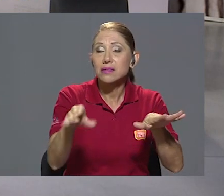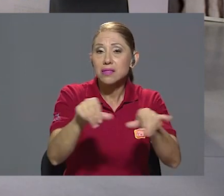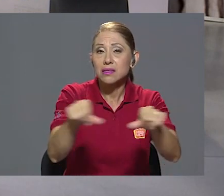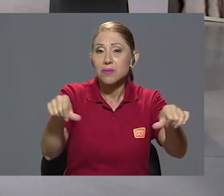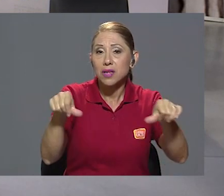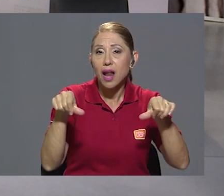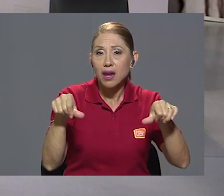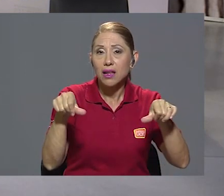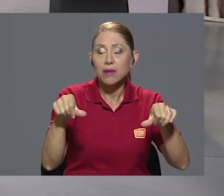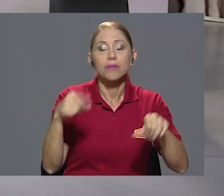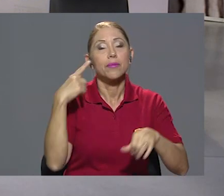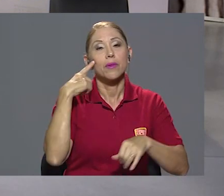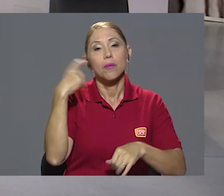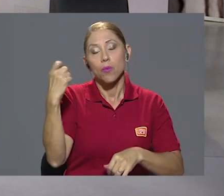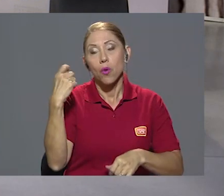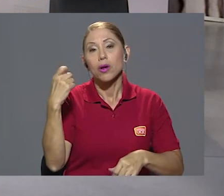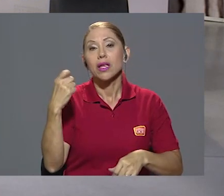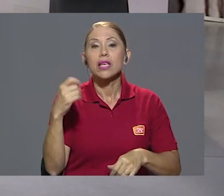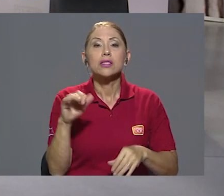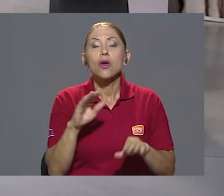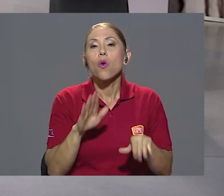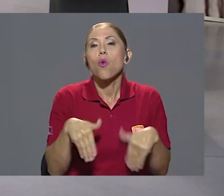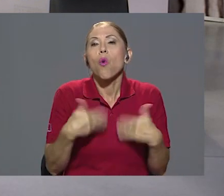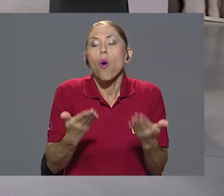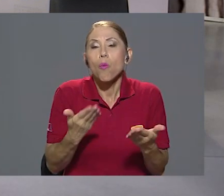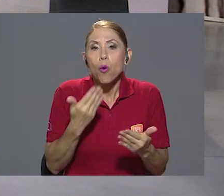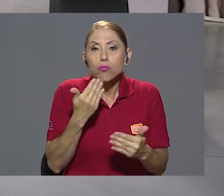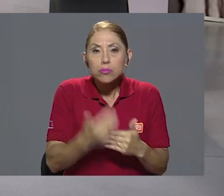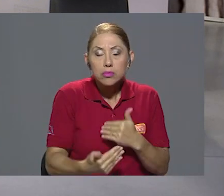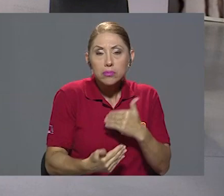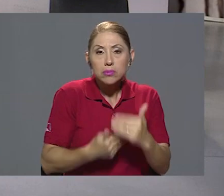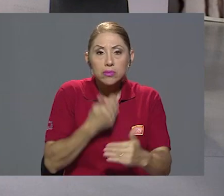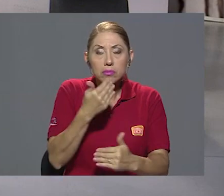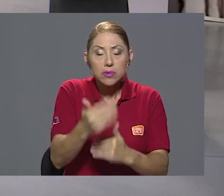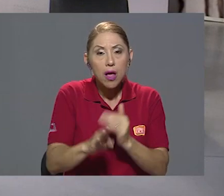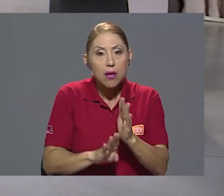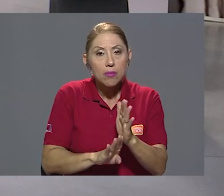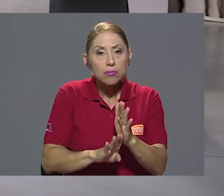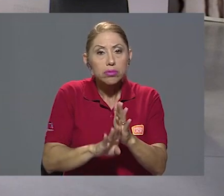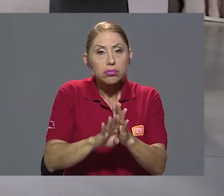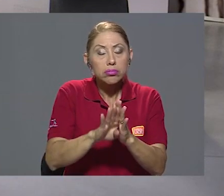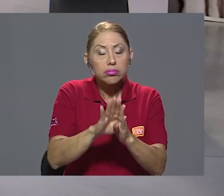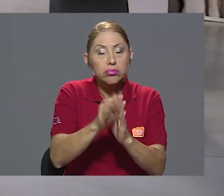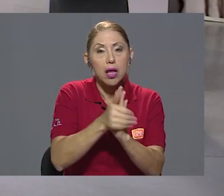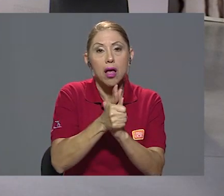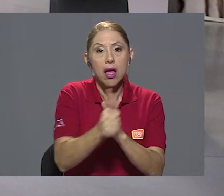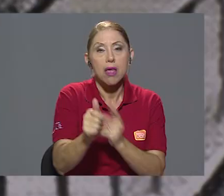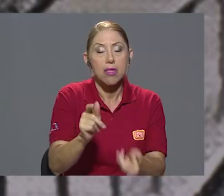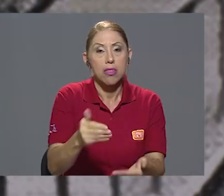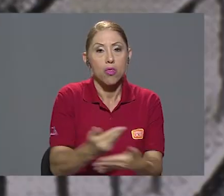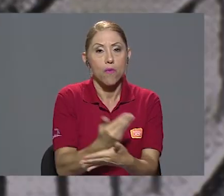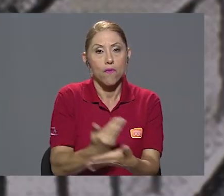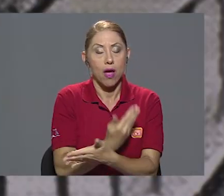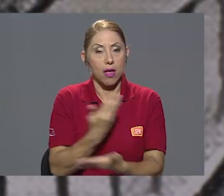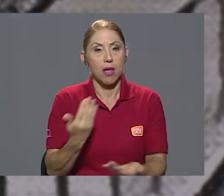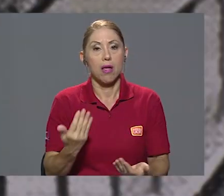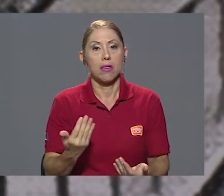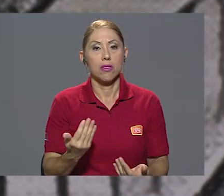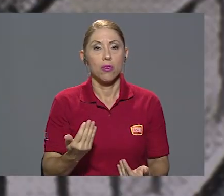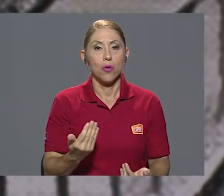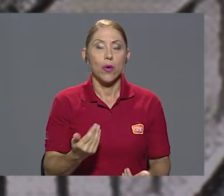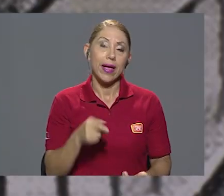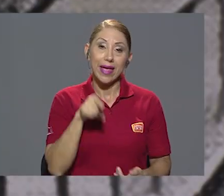es cómo ir también avanzando e innovando en las formas, hasta un tema